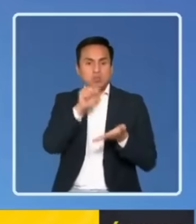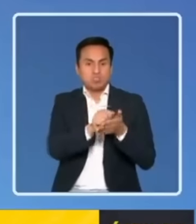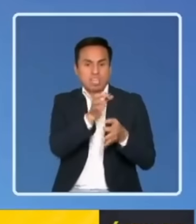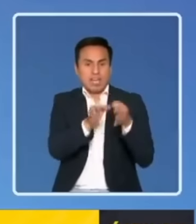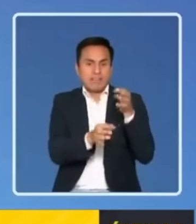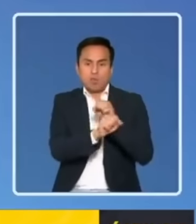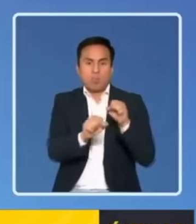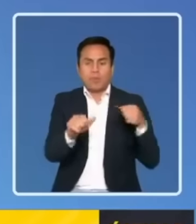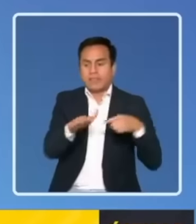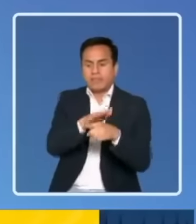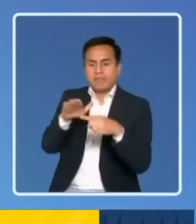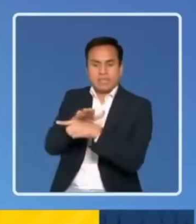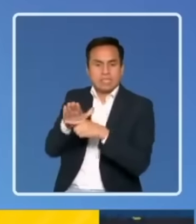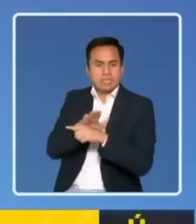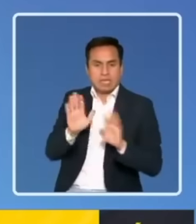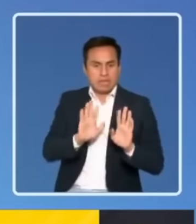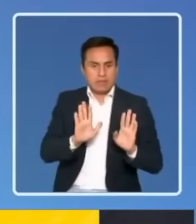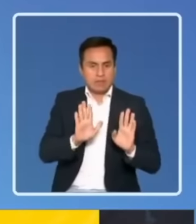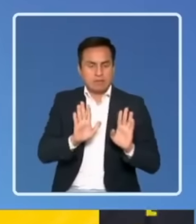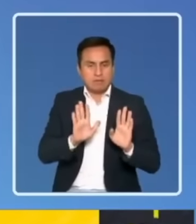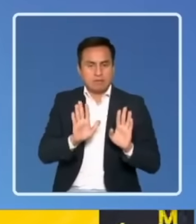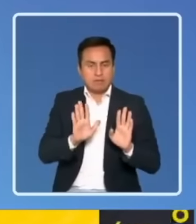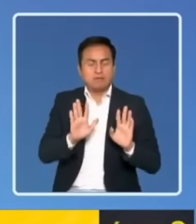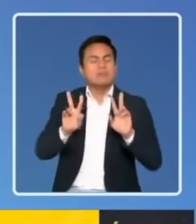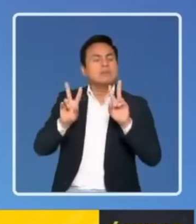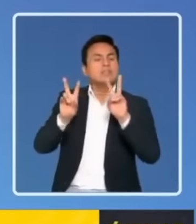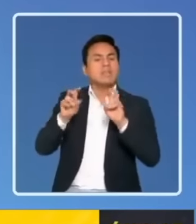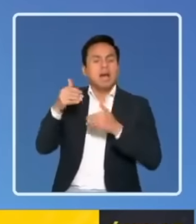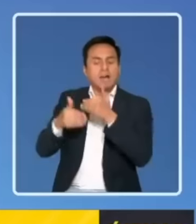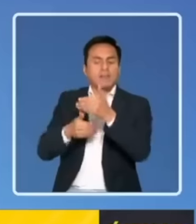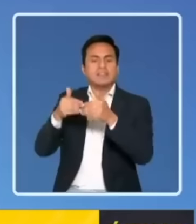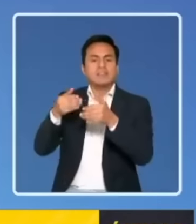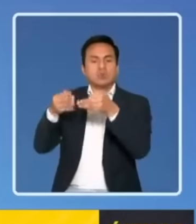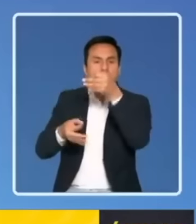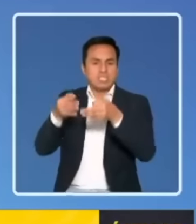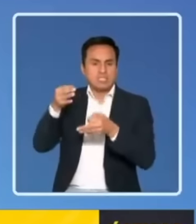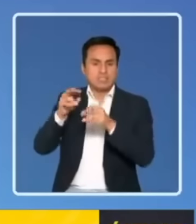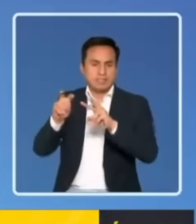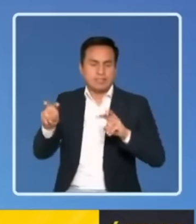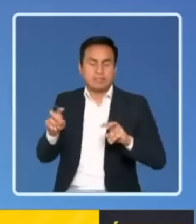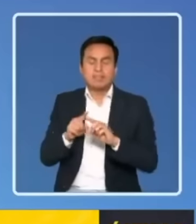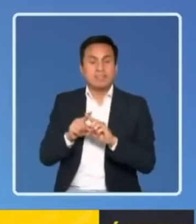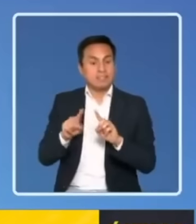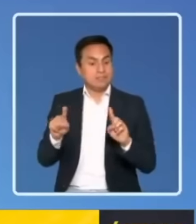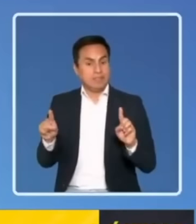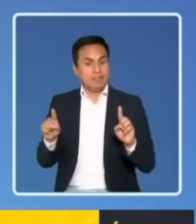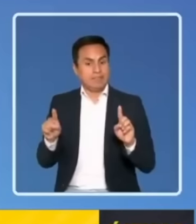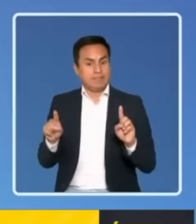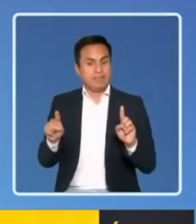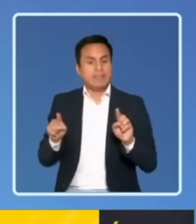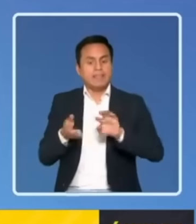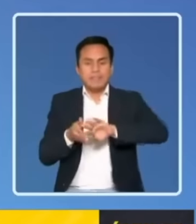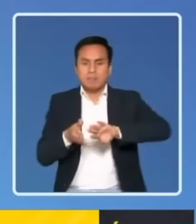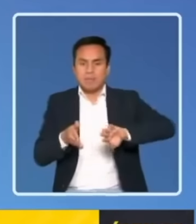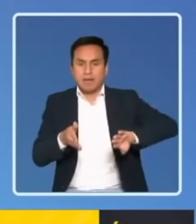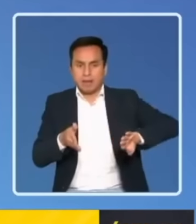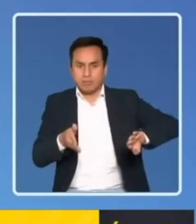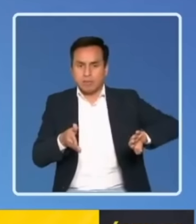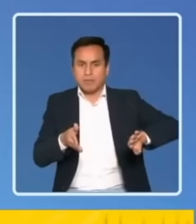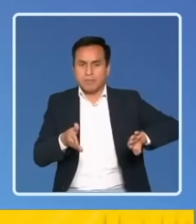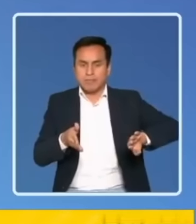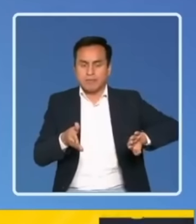pueda interferir en ningún caso con el avance de la justicia, sino muy por el contrario, despejar